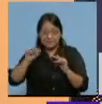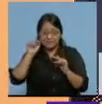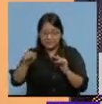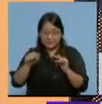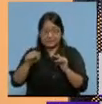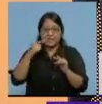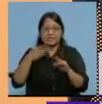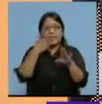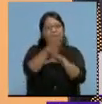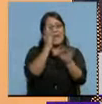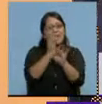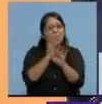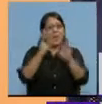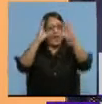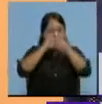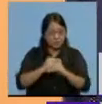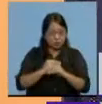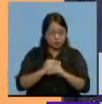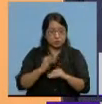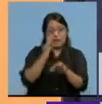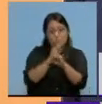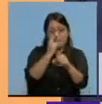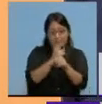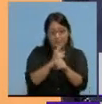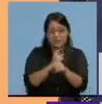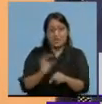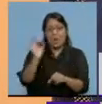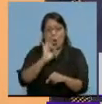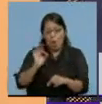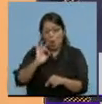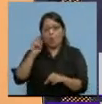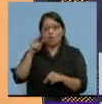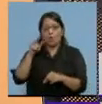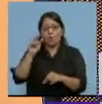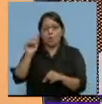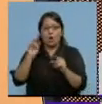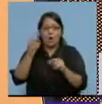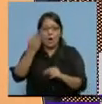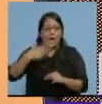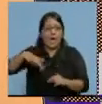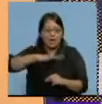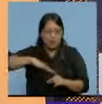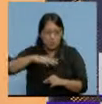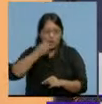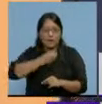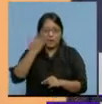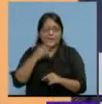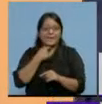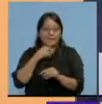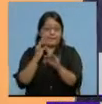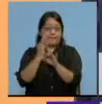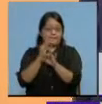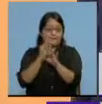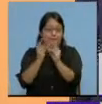escuela nocturna primaria o a un centro educativo de terminalidad primaria, si que desean terminar la primaria, o